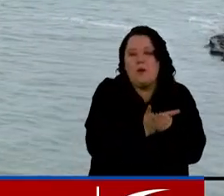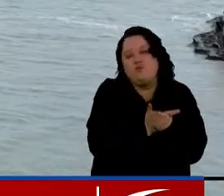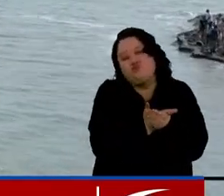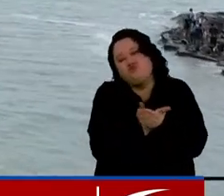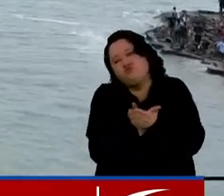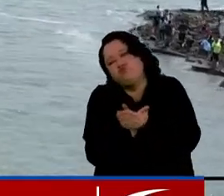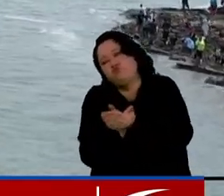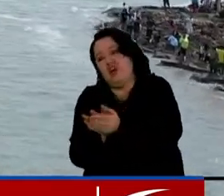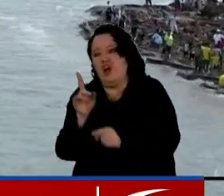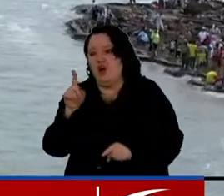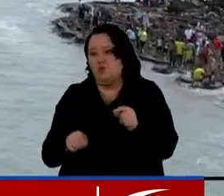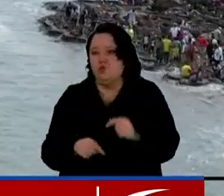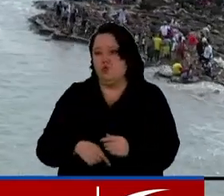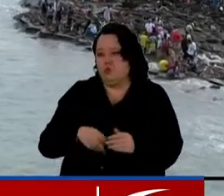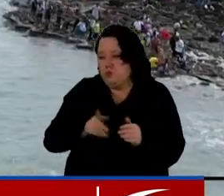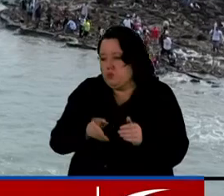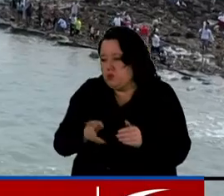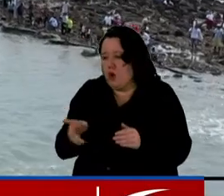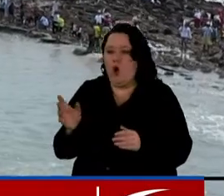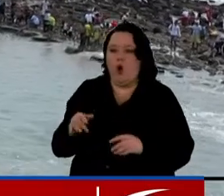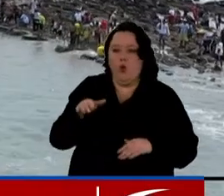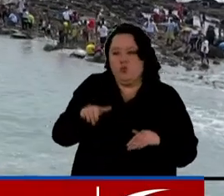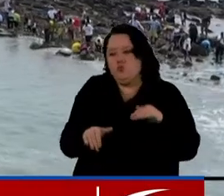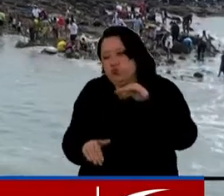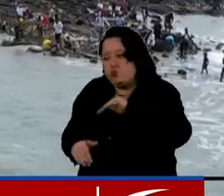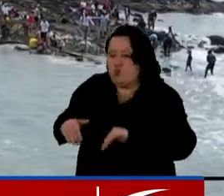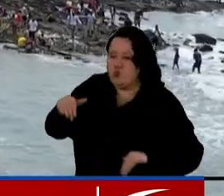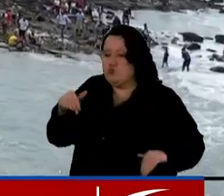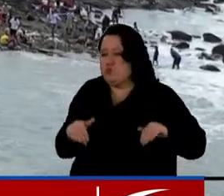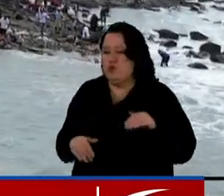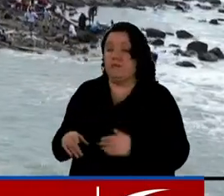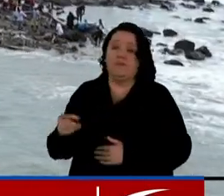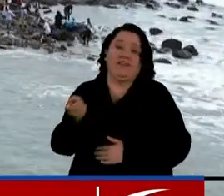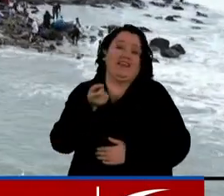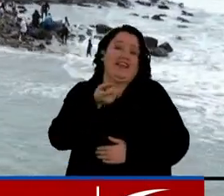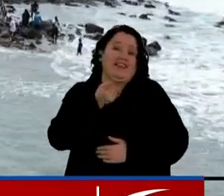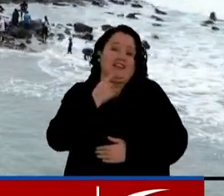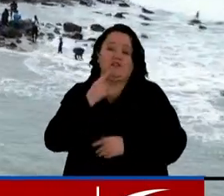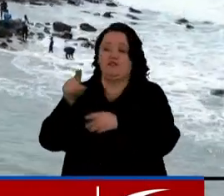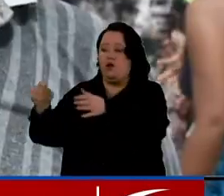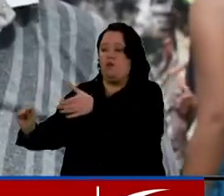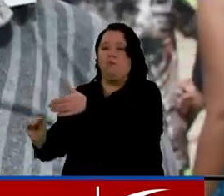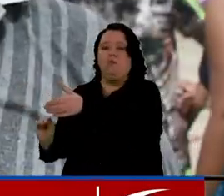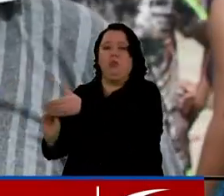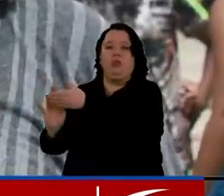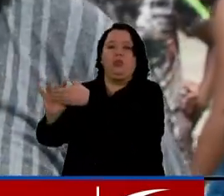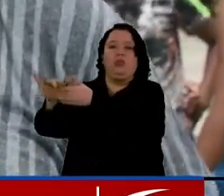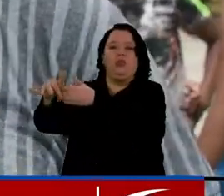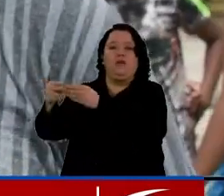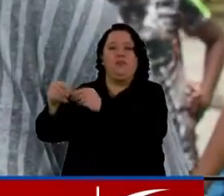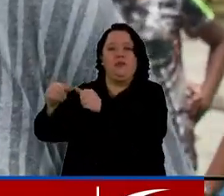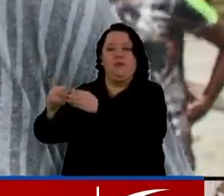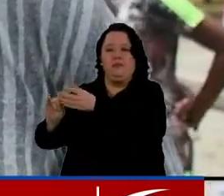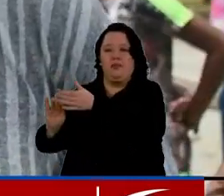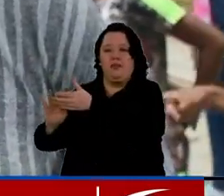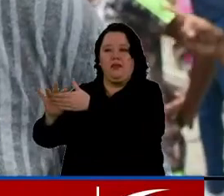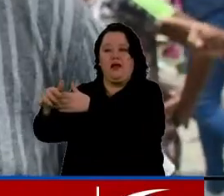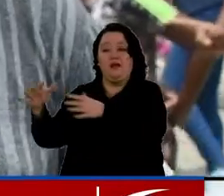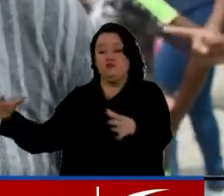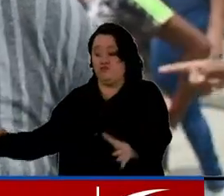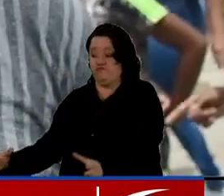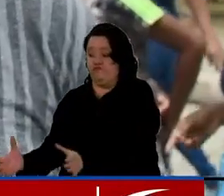Los más osados van caminando o nadando. Supuestamente ahí en esa parte hay un volcán que dicen que cuando